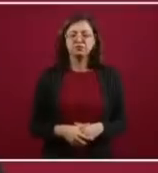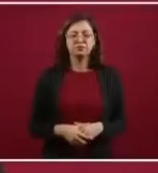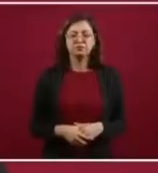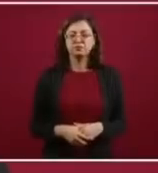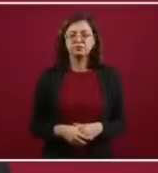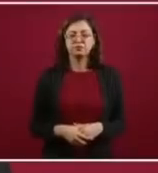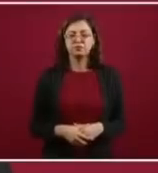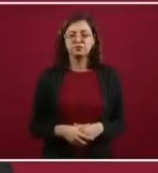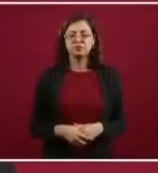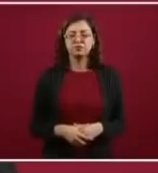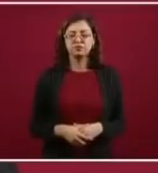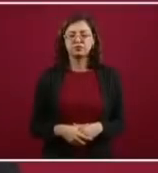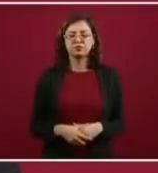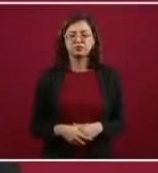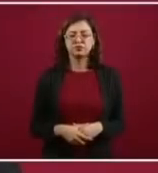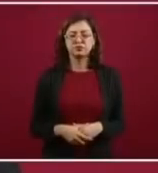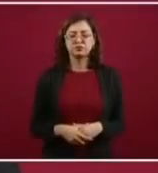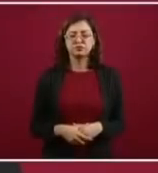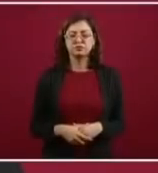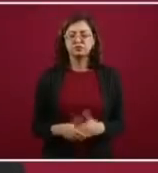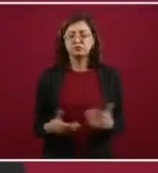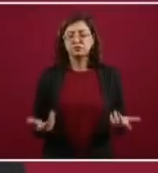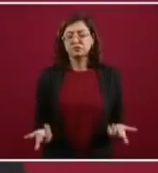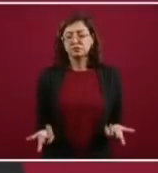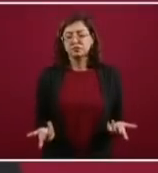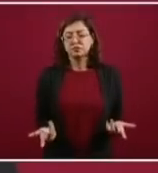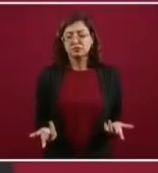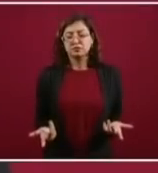Si hay respeto